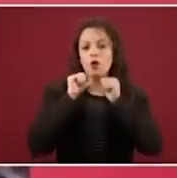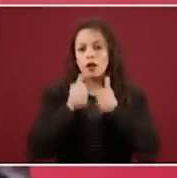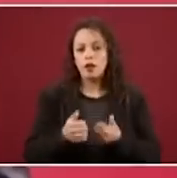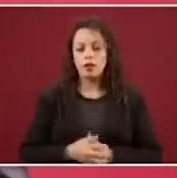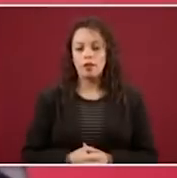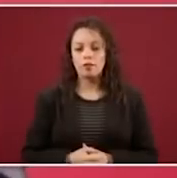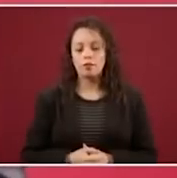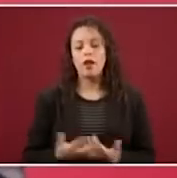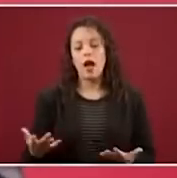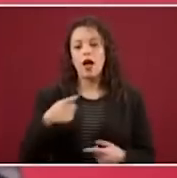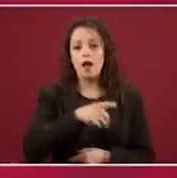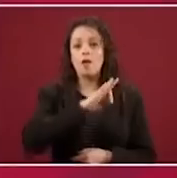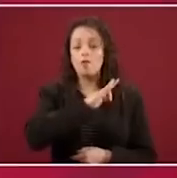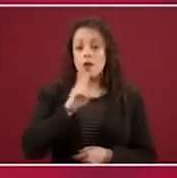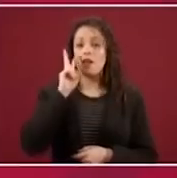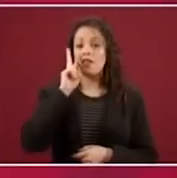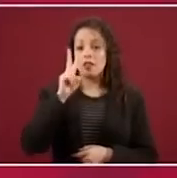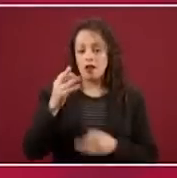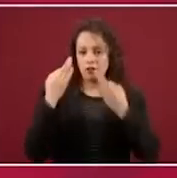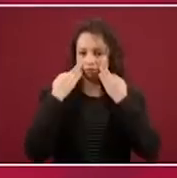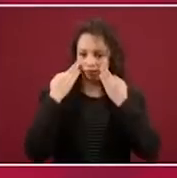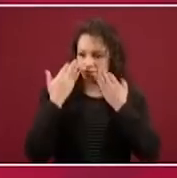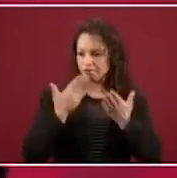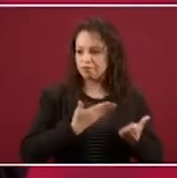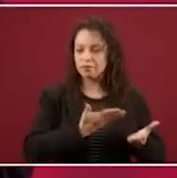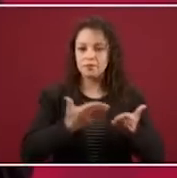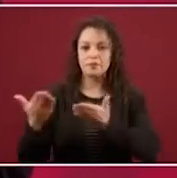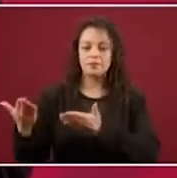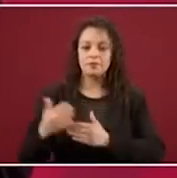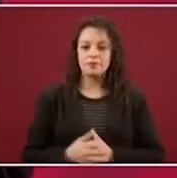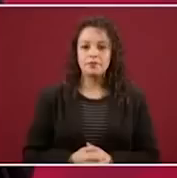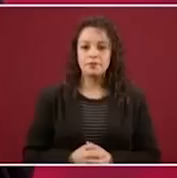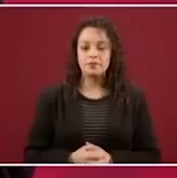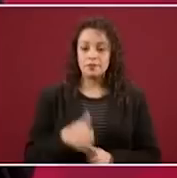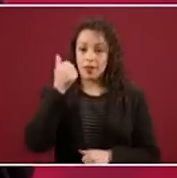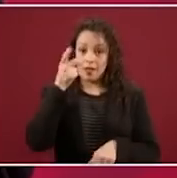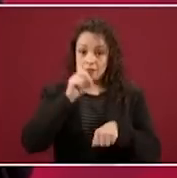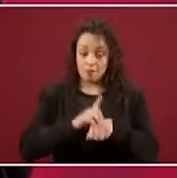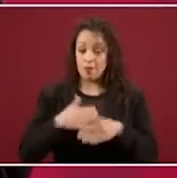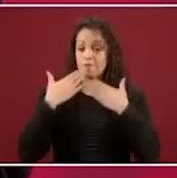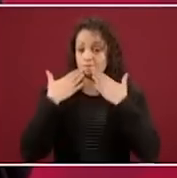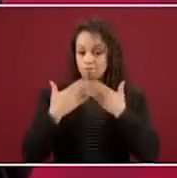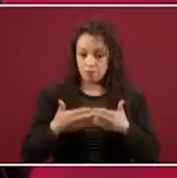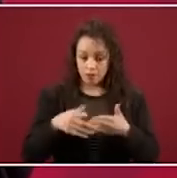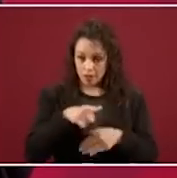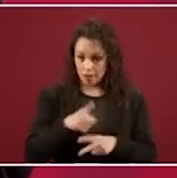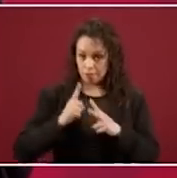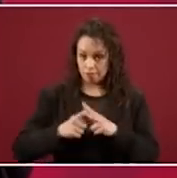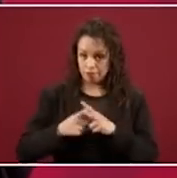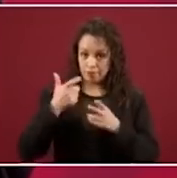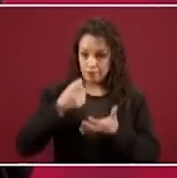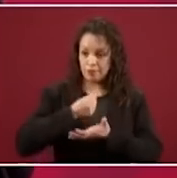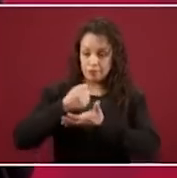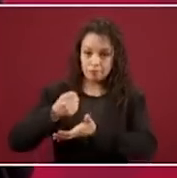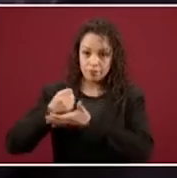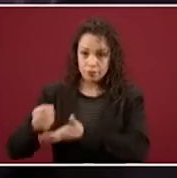va a demostrar si se administra bien el presupuesto de